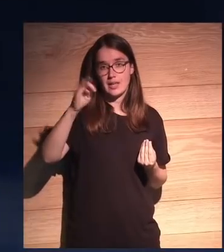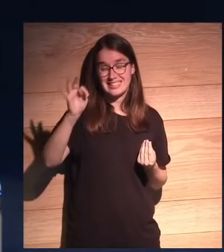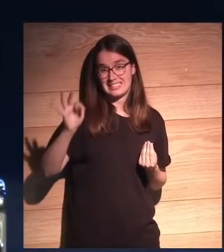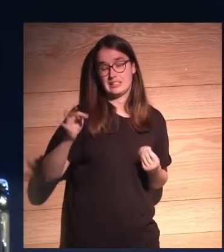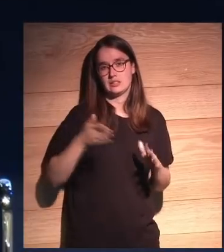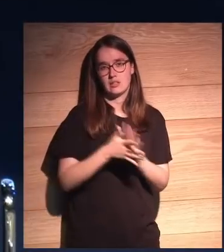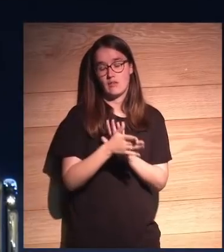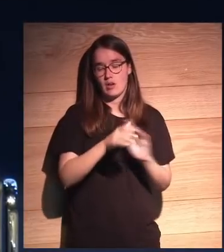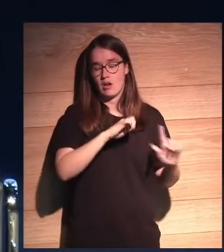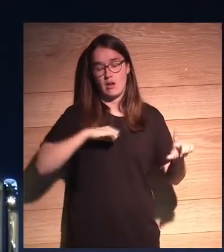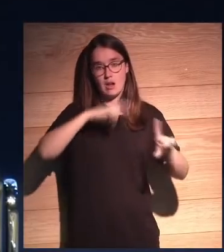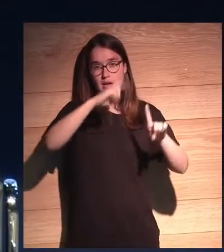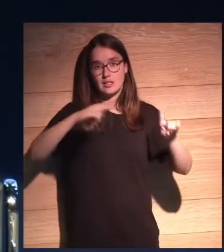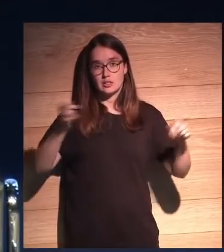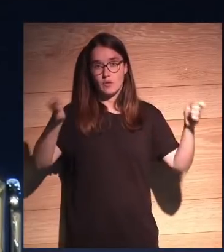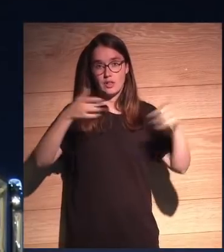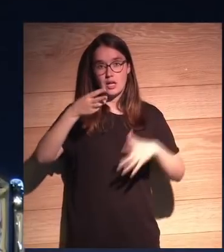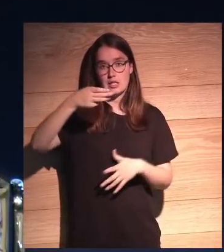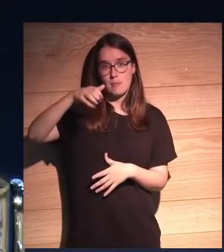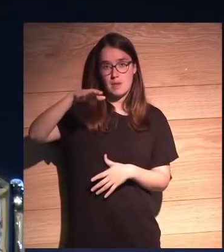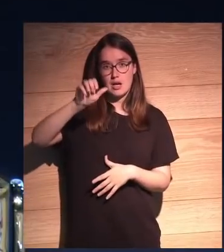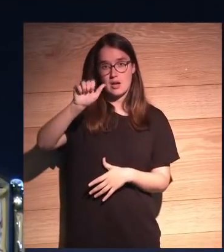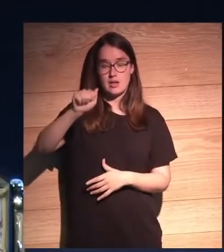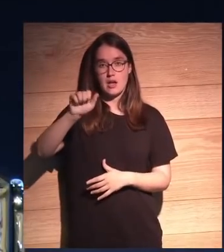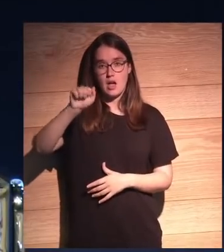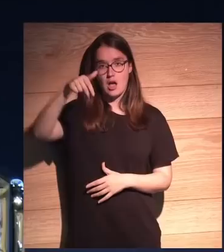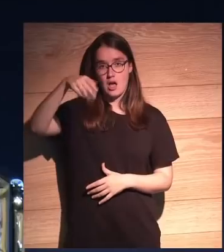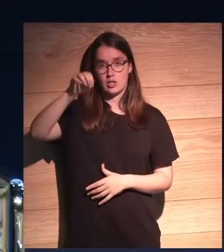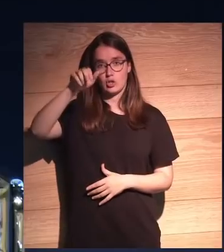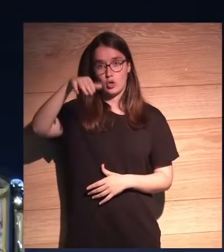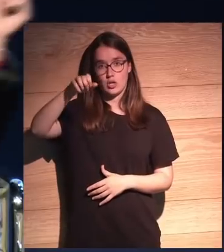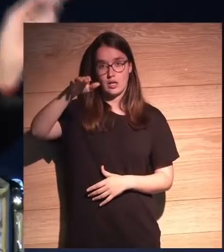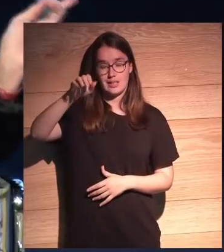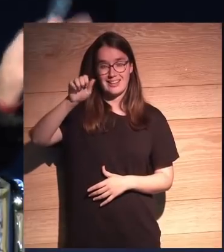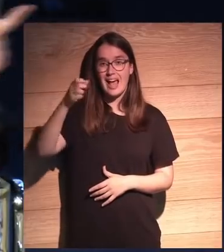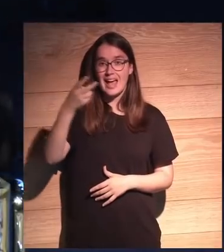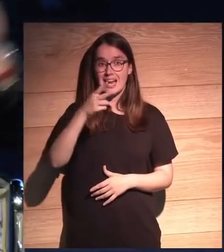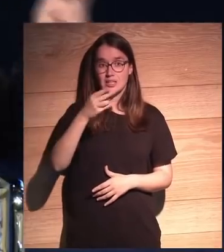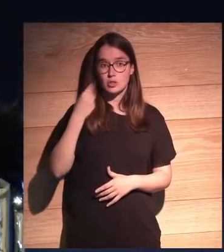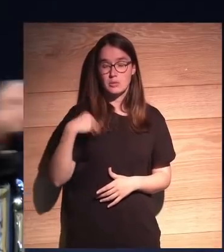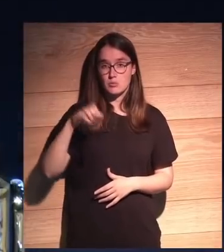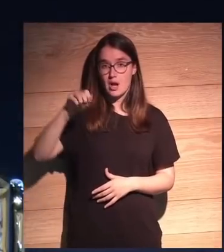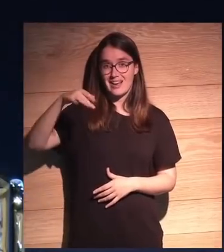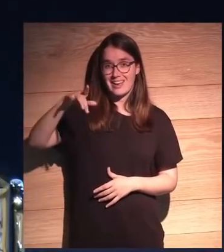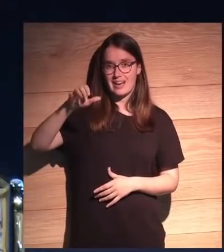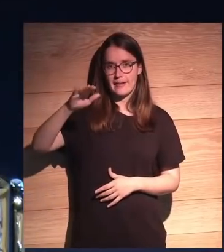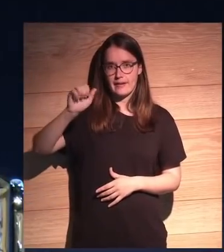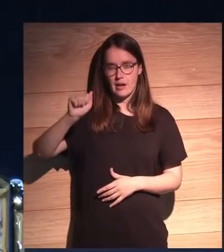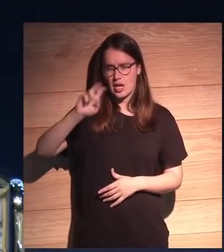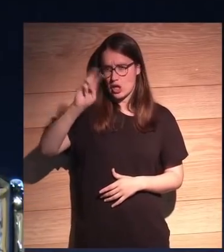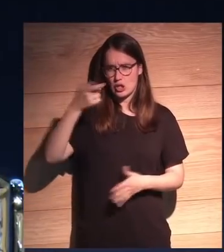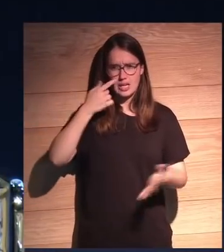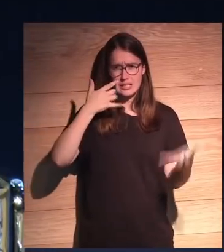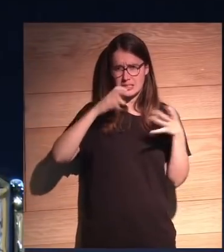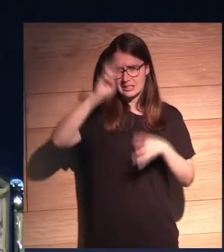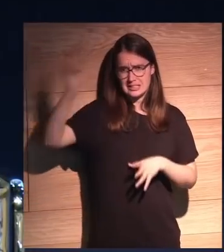era la retratista oficial de María Antonieta, y las dos, así como Angélica Kauffmann y así como varias